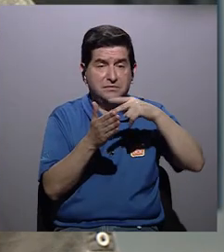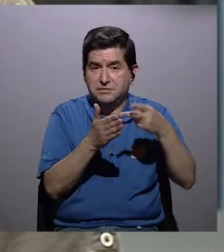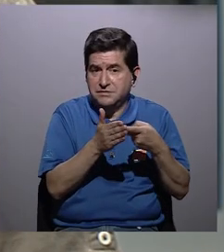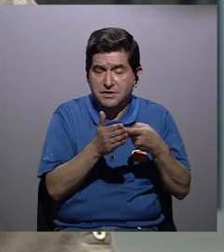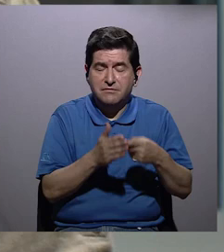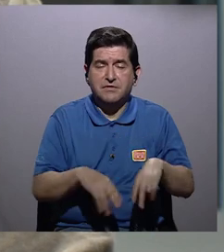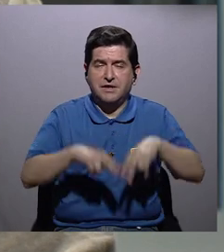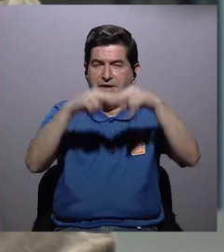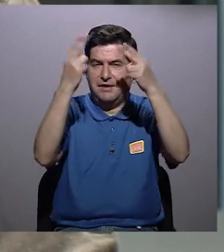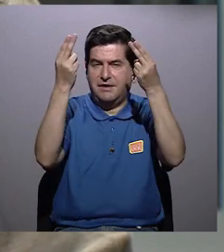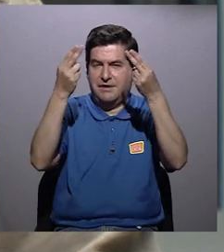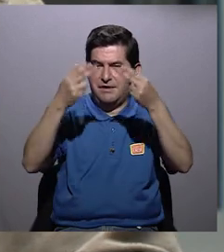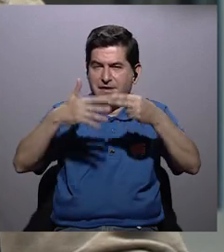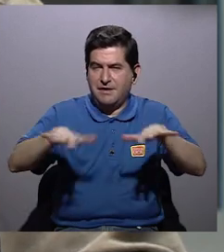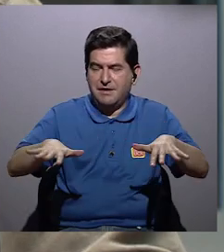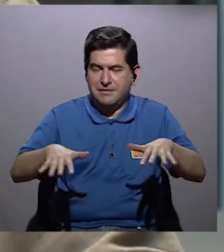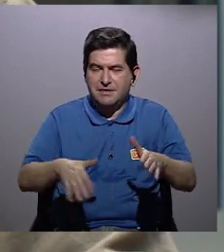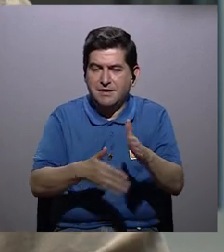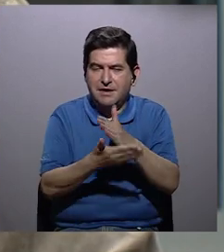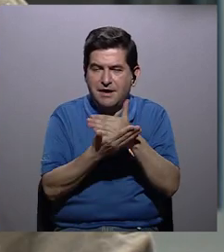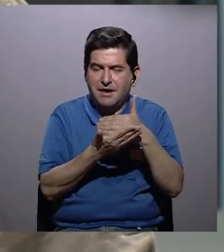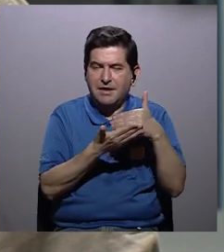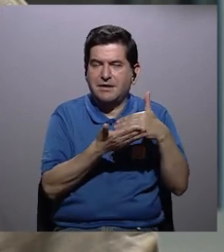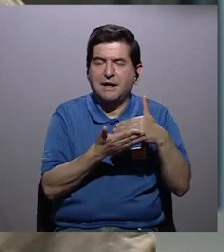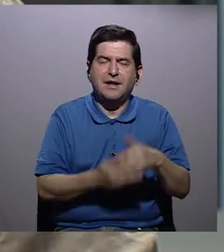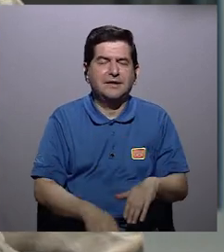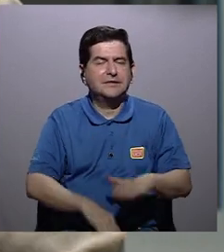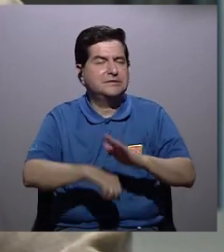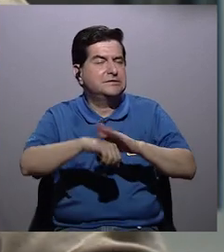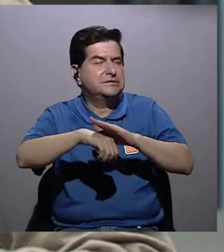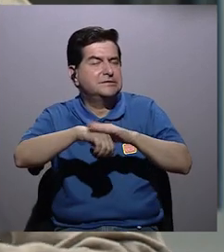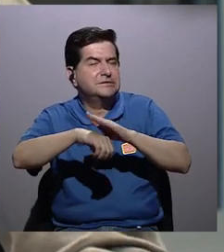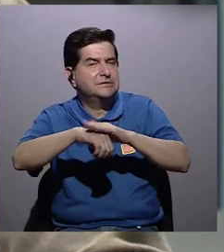de la internet hay cierta tolerancia